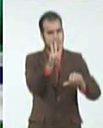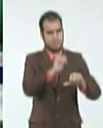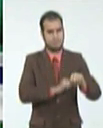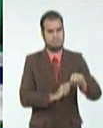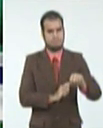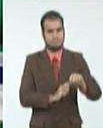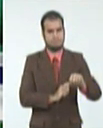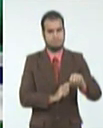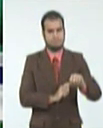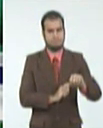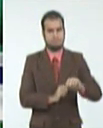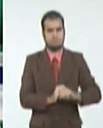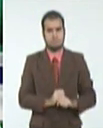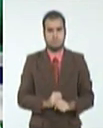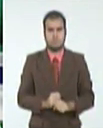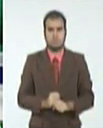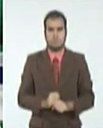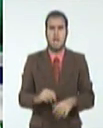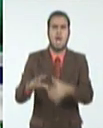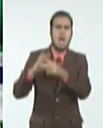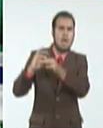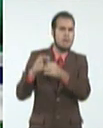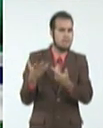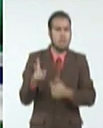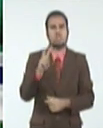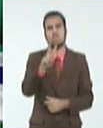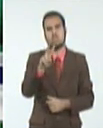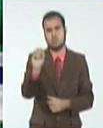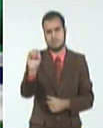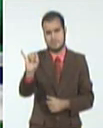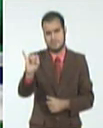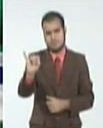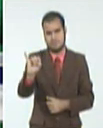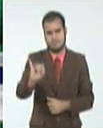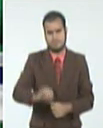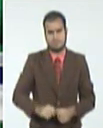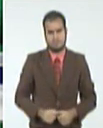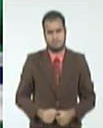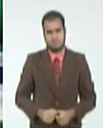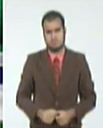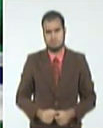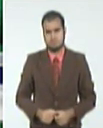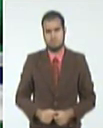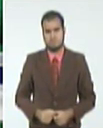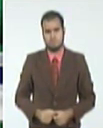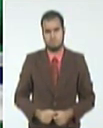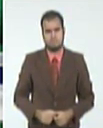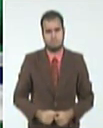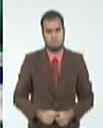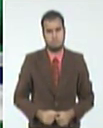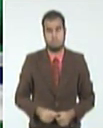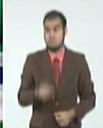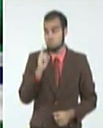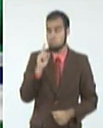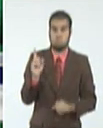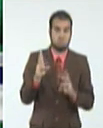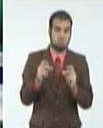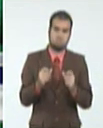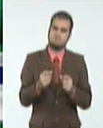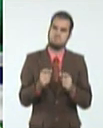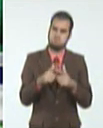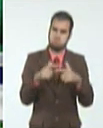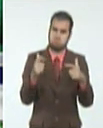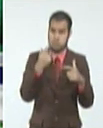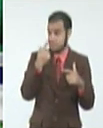ingresados y 206 graves. Son cifras elevadas y que con un